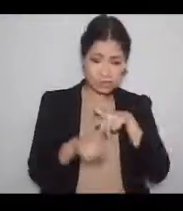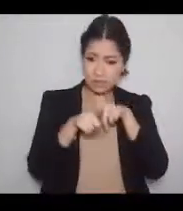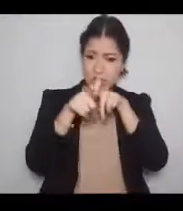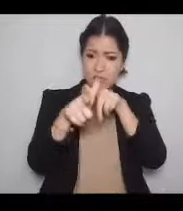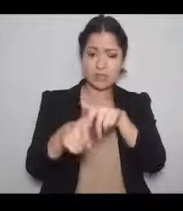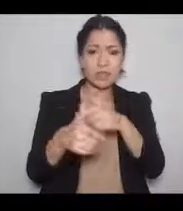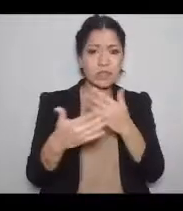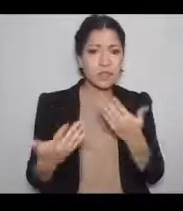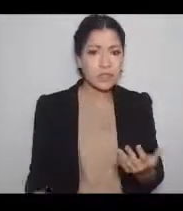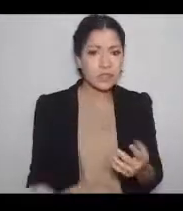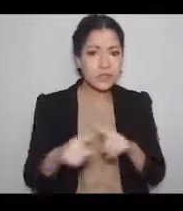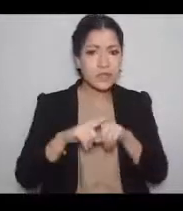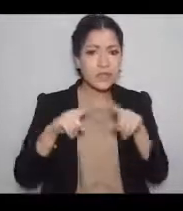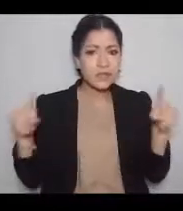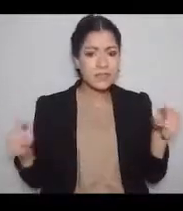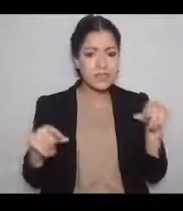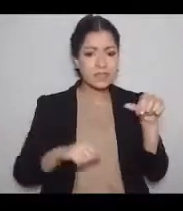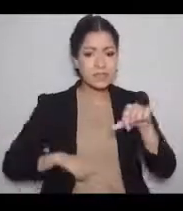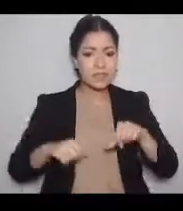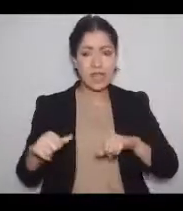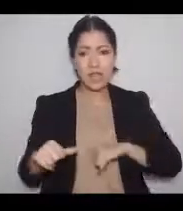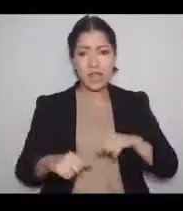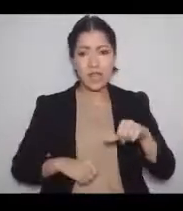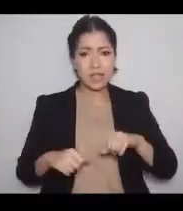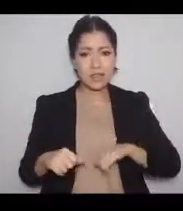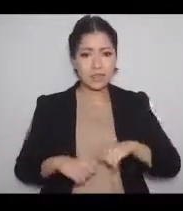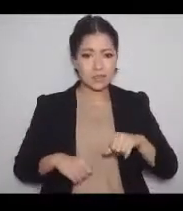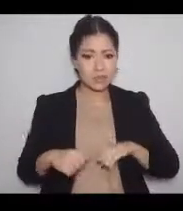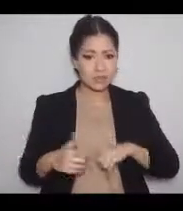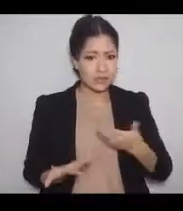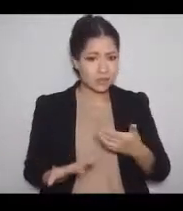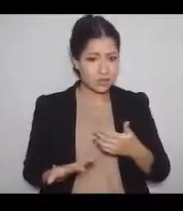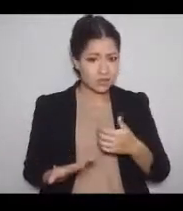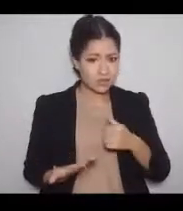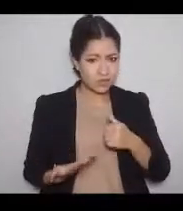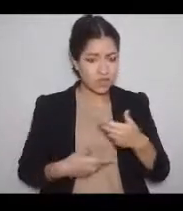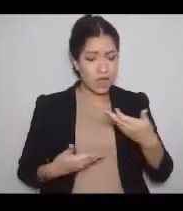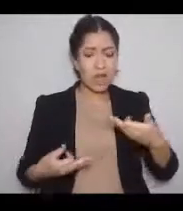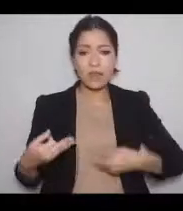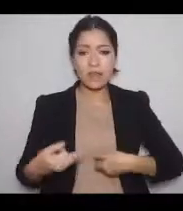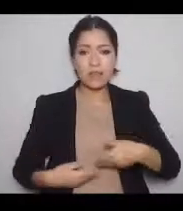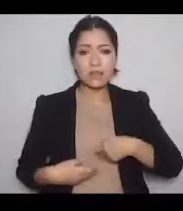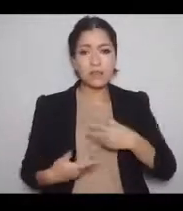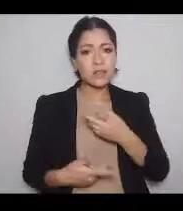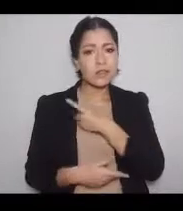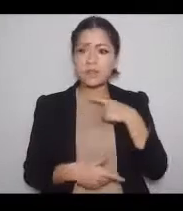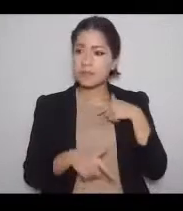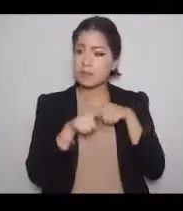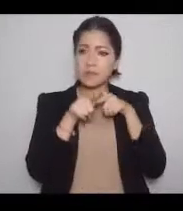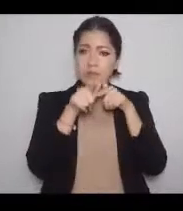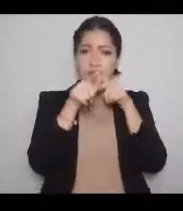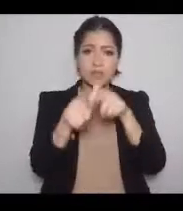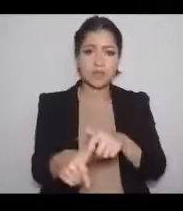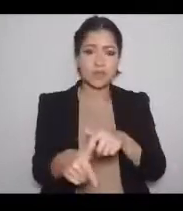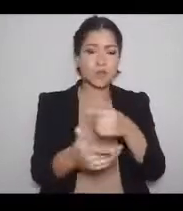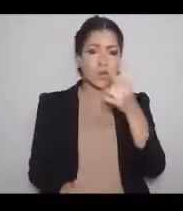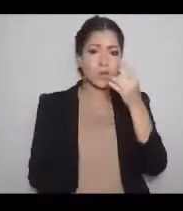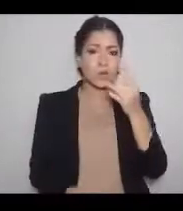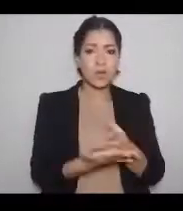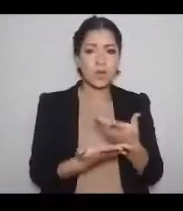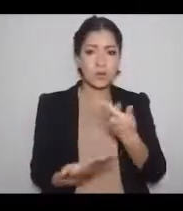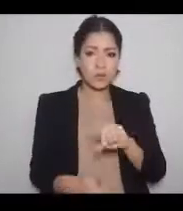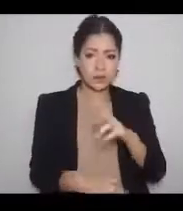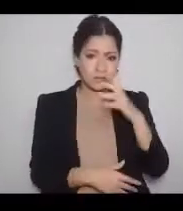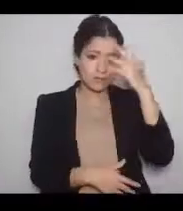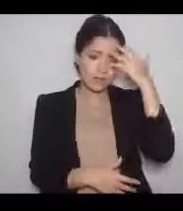Entre un primer actor y un actor de reparto está en la capacidad de seguir. Solo dejas de representar al rey Lear con un